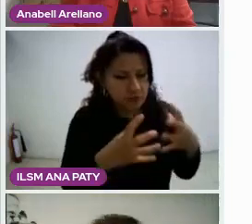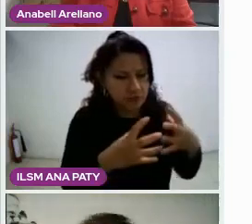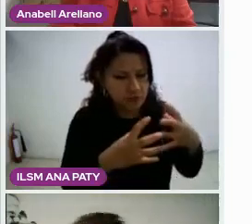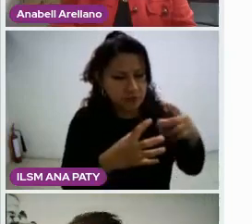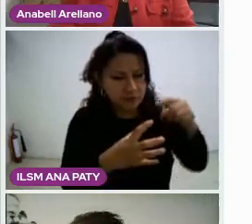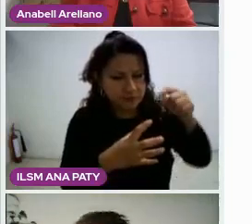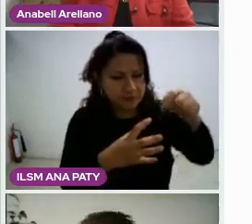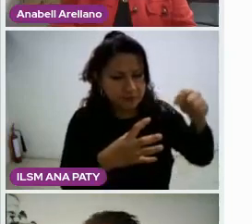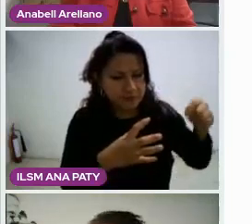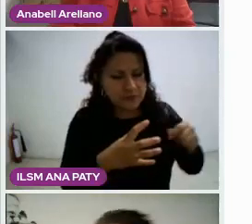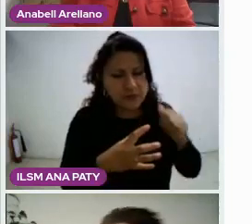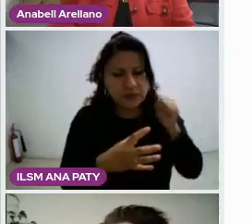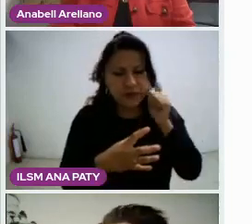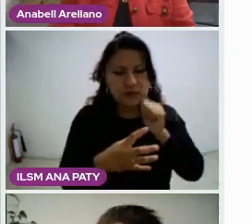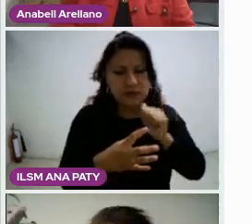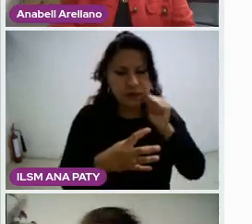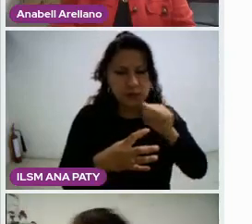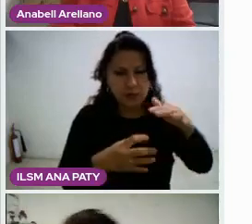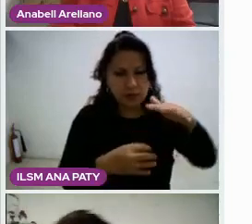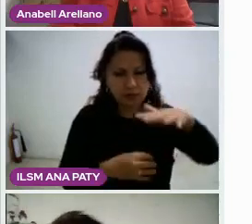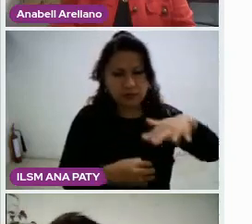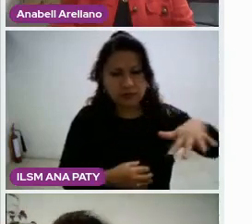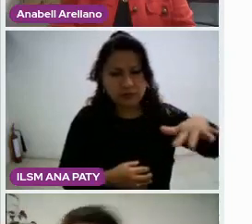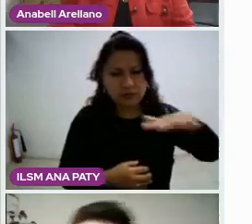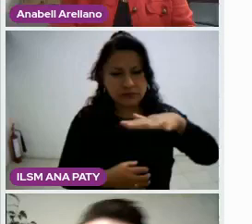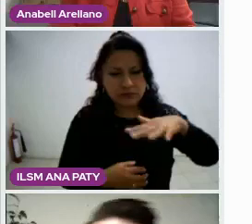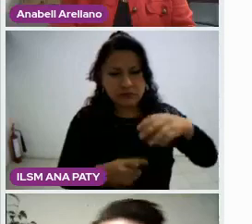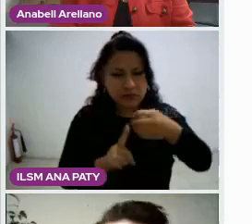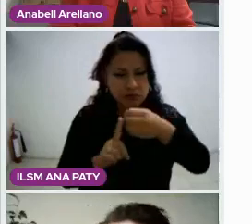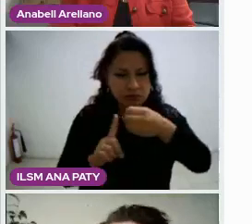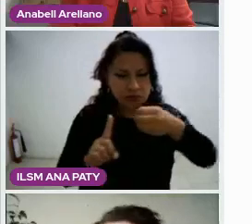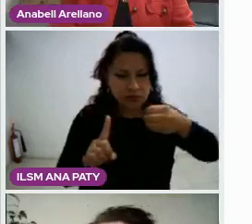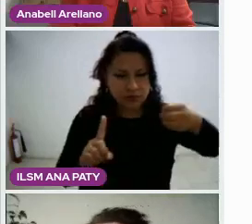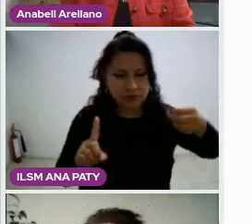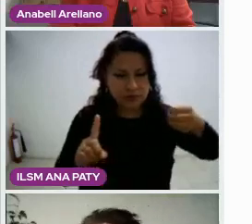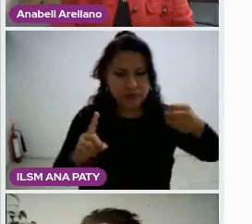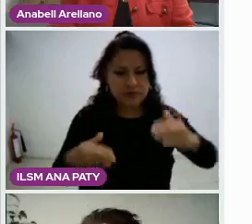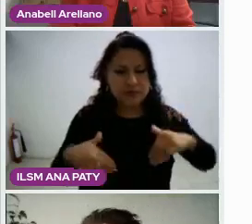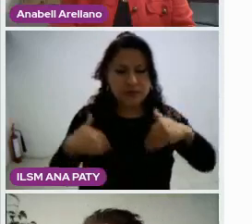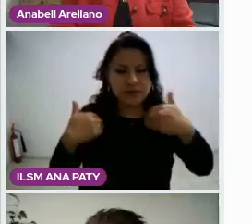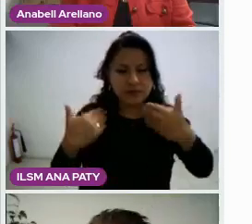la parte del el orden hacia afuera, la cuestión de lo que está,